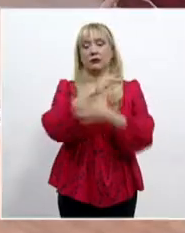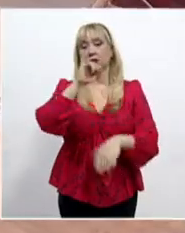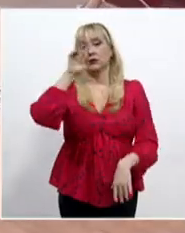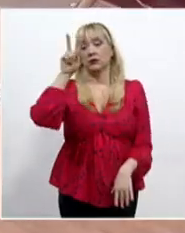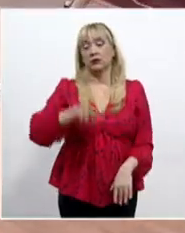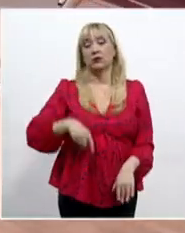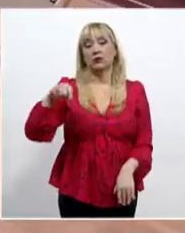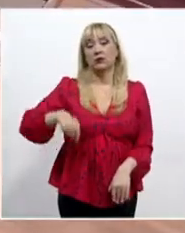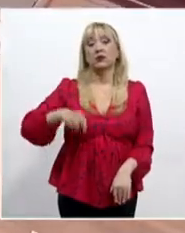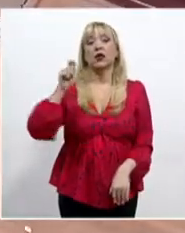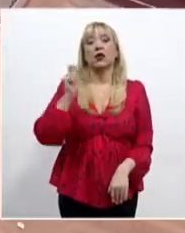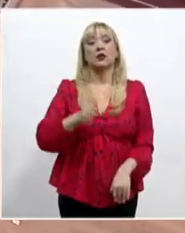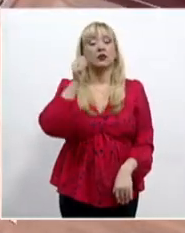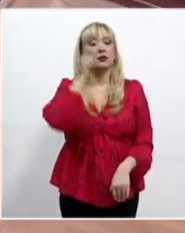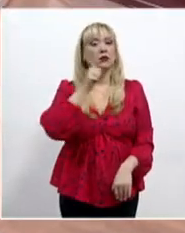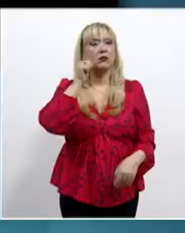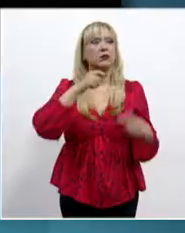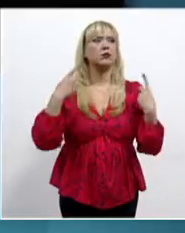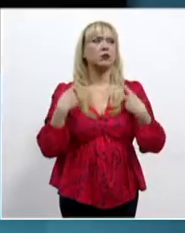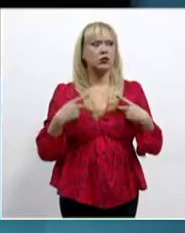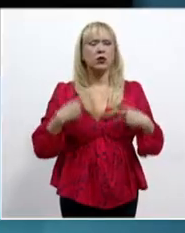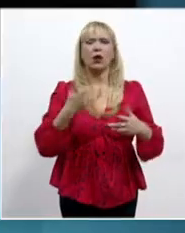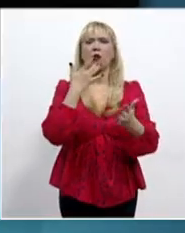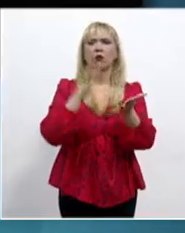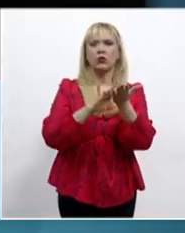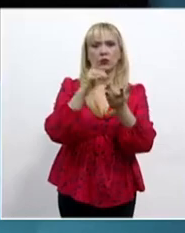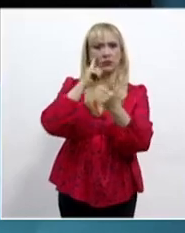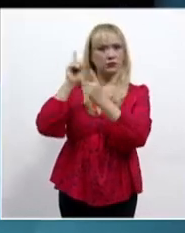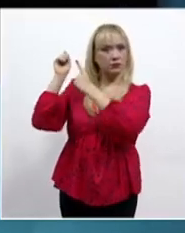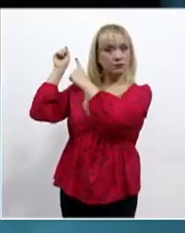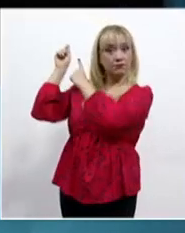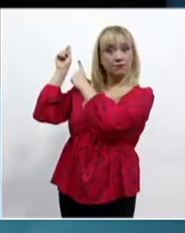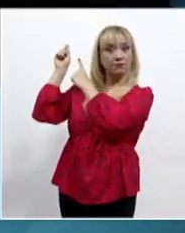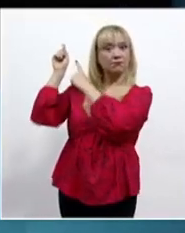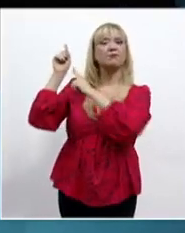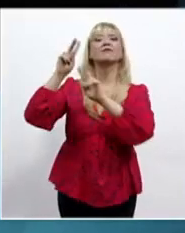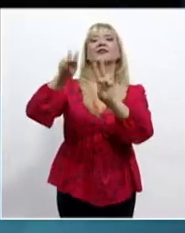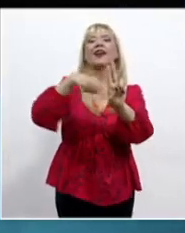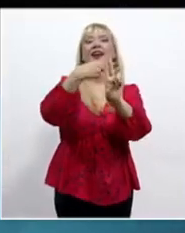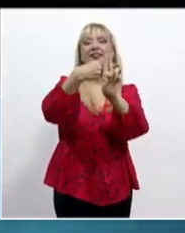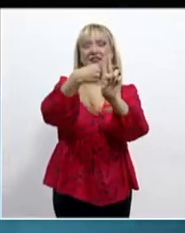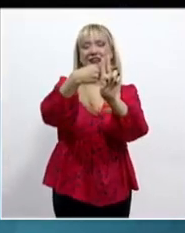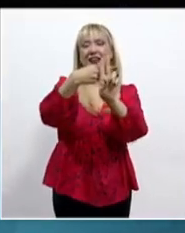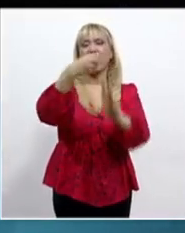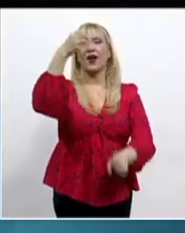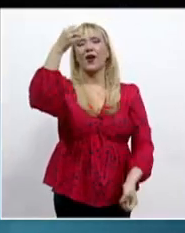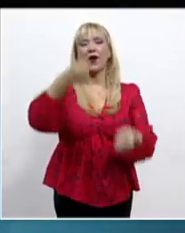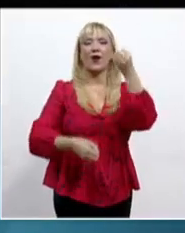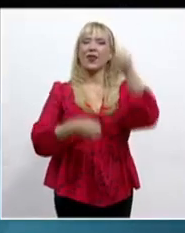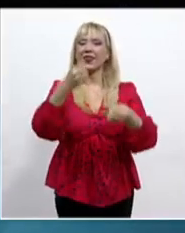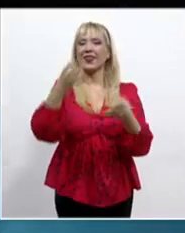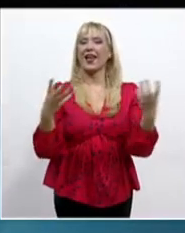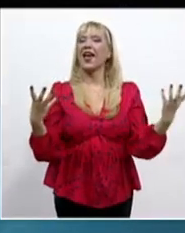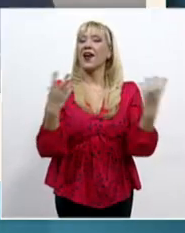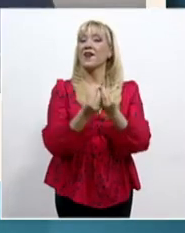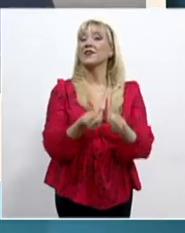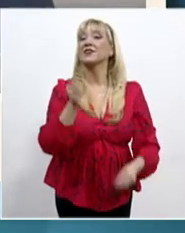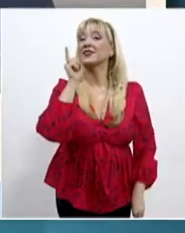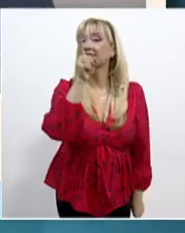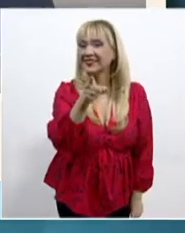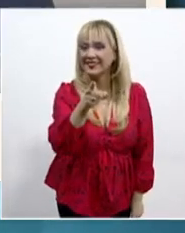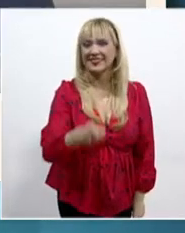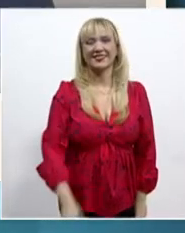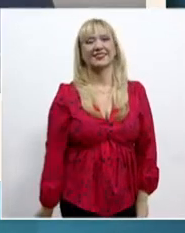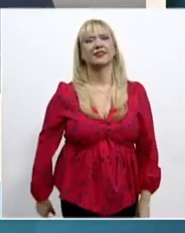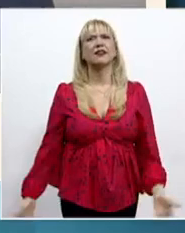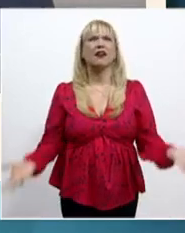institución que acompaña a las personas cuando se vulneran sus derechos, se lanzó la campaña #LaCorteContigo, con la que busca que la población